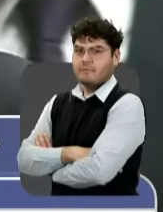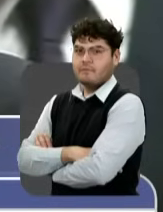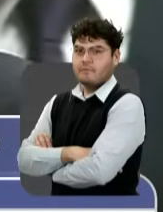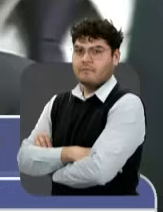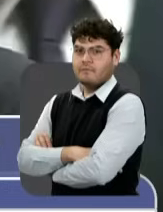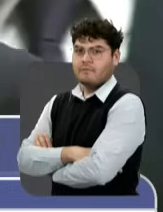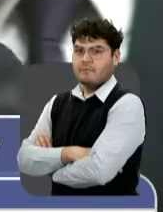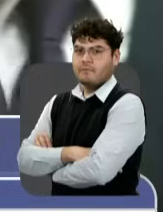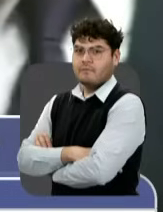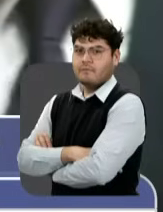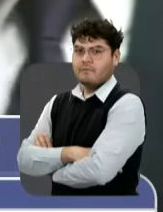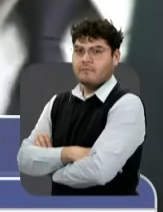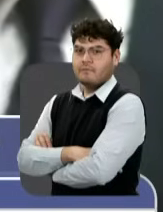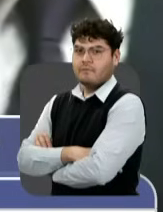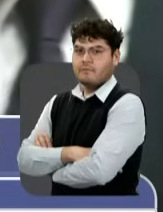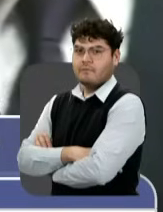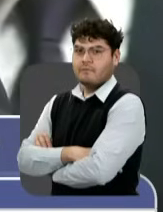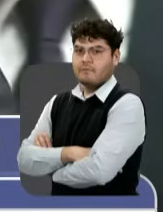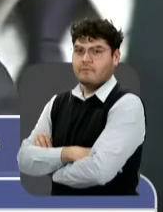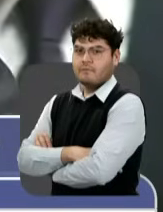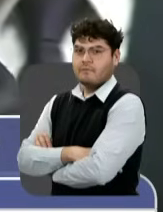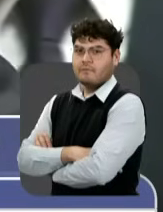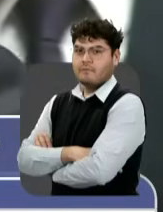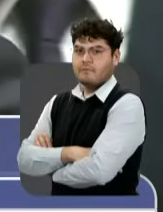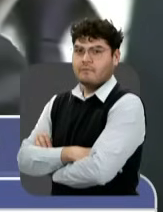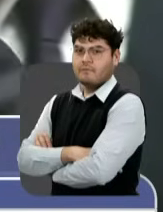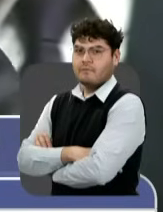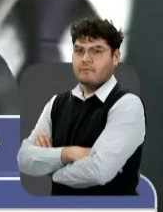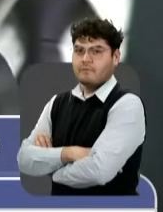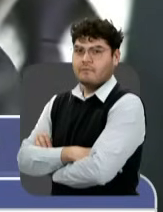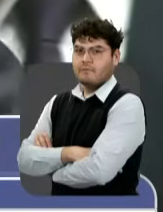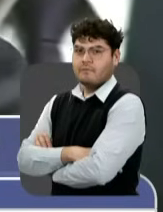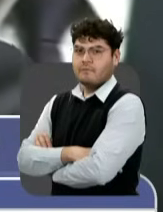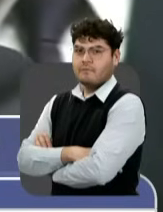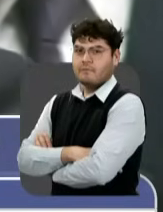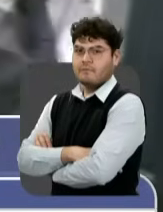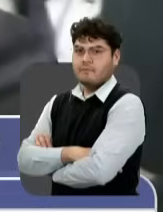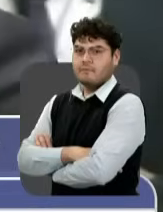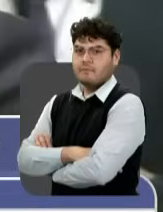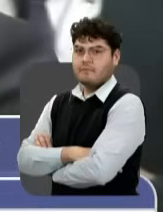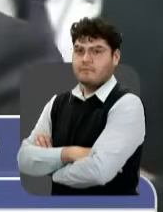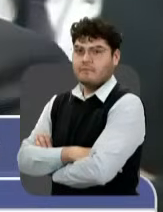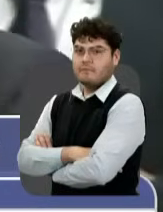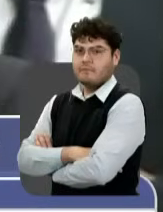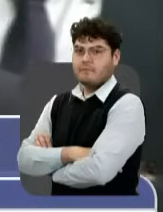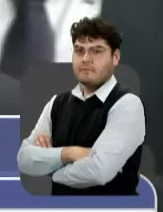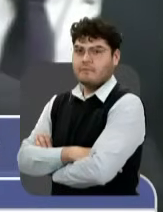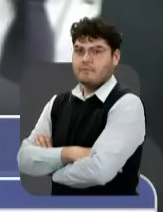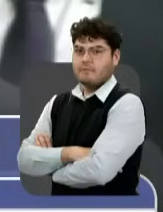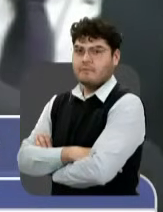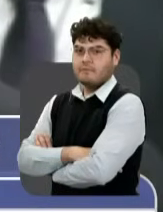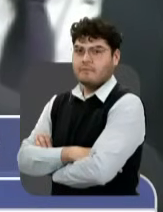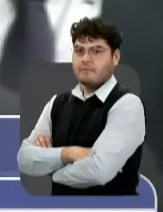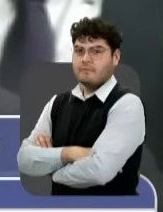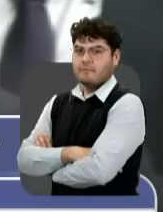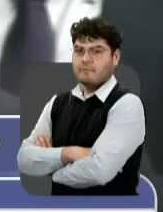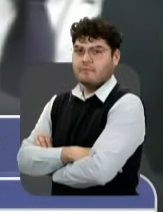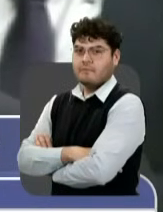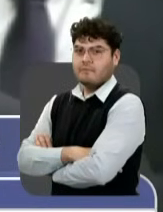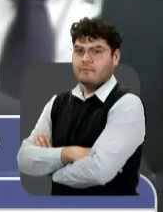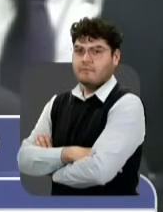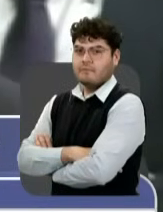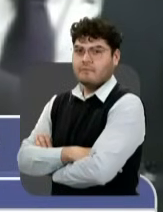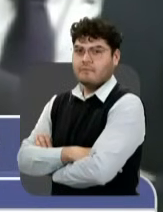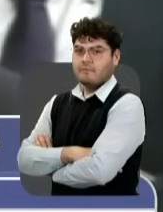quiero que hablemos acerca del ambiente ayer dentro de esa sala de audiencia. Miguel Ángel, a ver, yo contaba acerca de lo que pasó. Primero, que